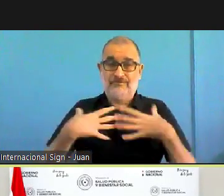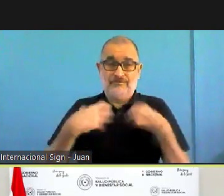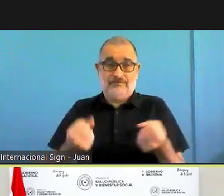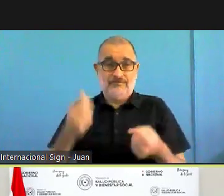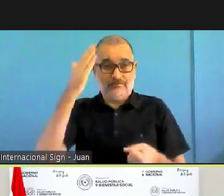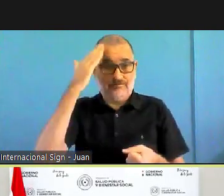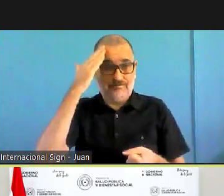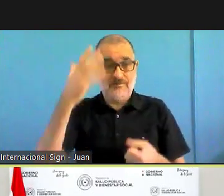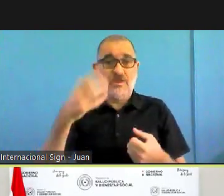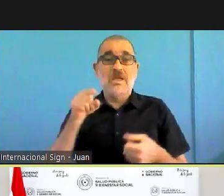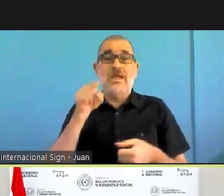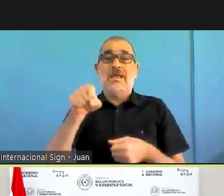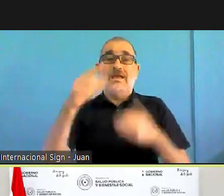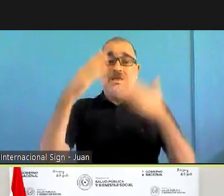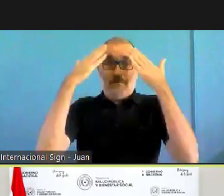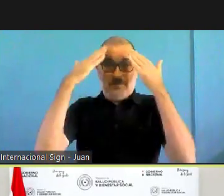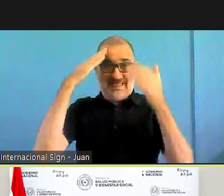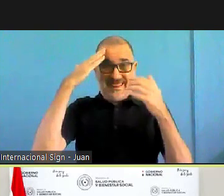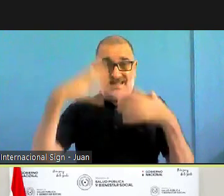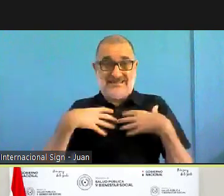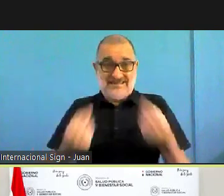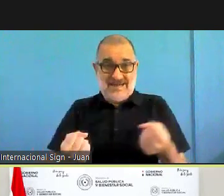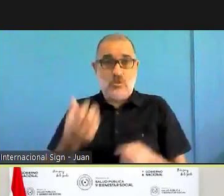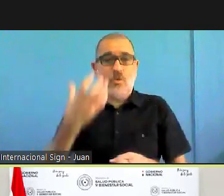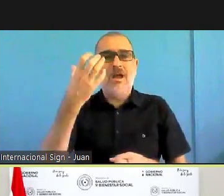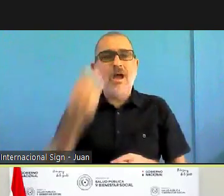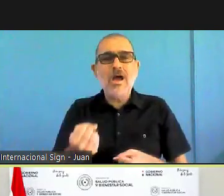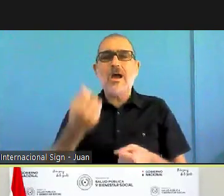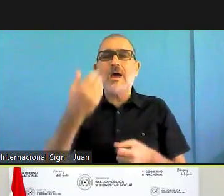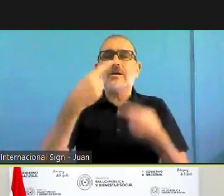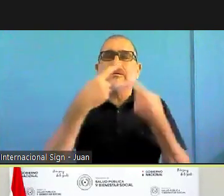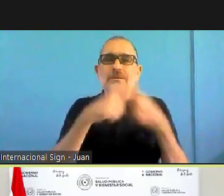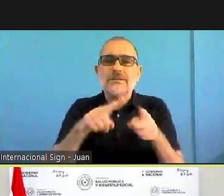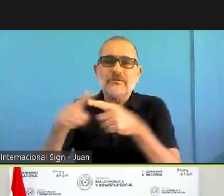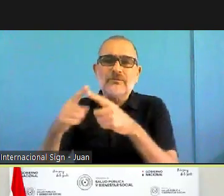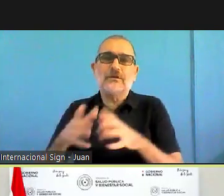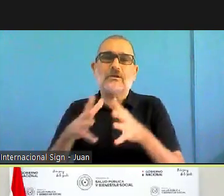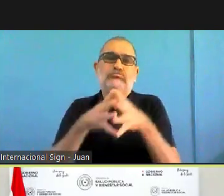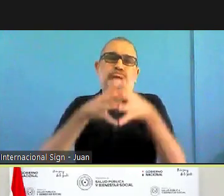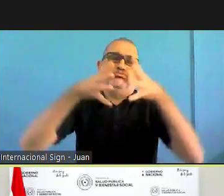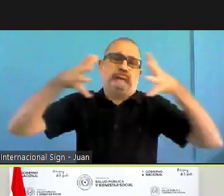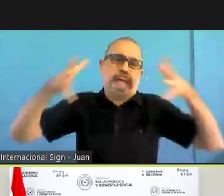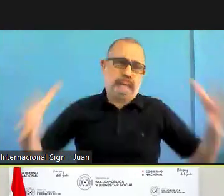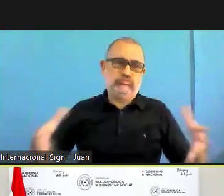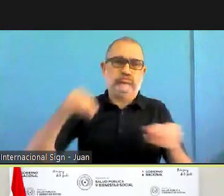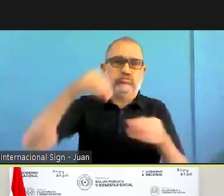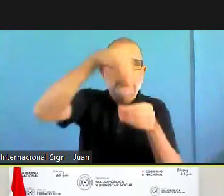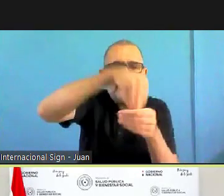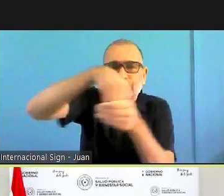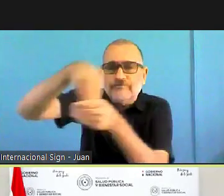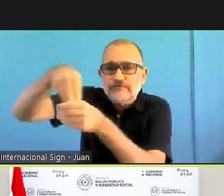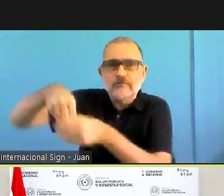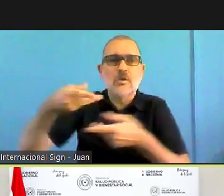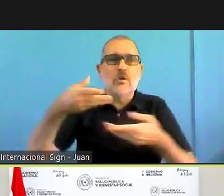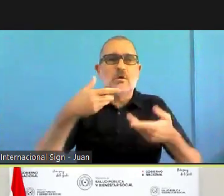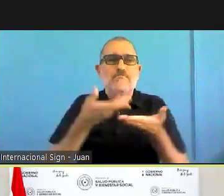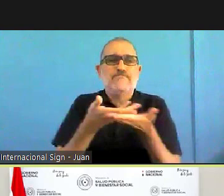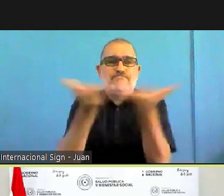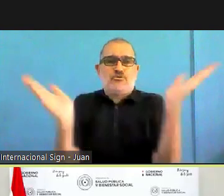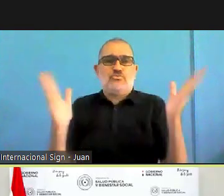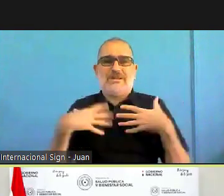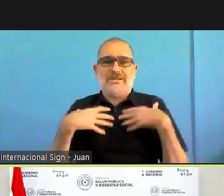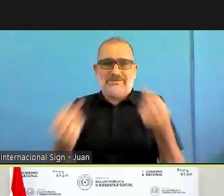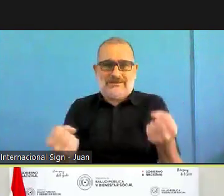hecho ha sido un proceso catalizador la pandemia para todo lo que es la estrategia de los planes de salud